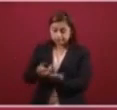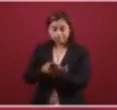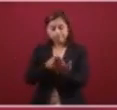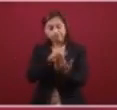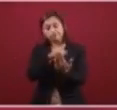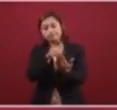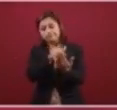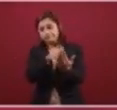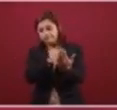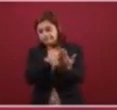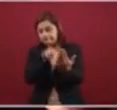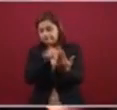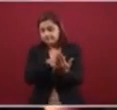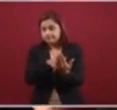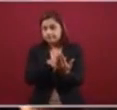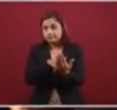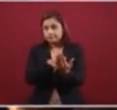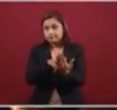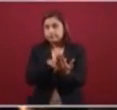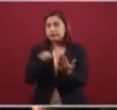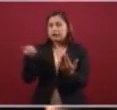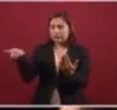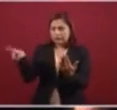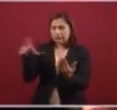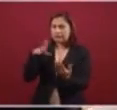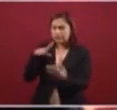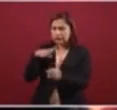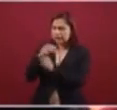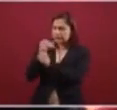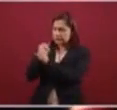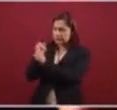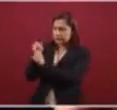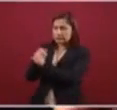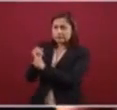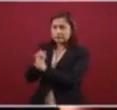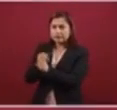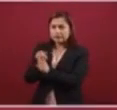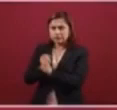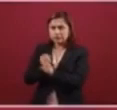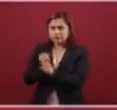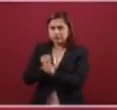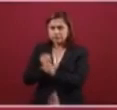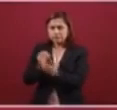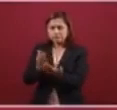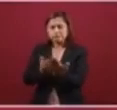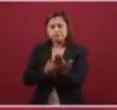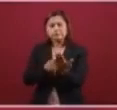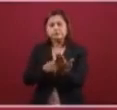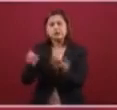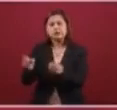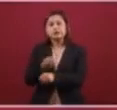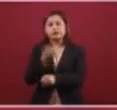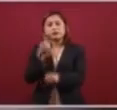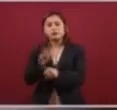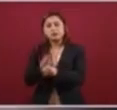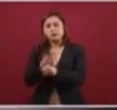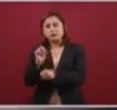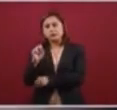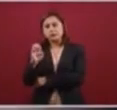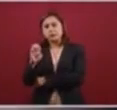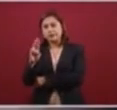ya tiene información el secretario de medio ambiente víctor manuel toledo